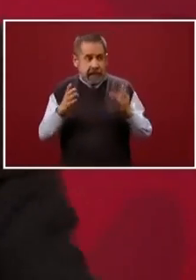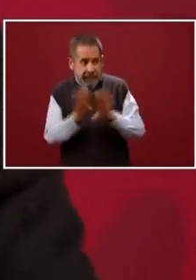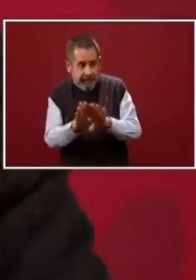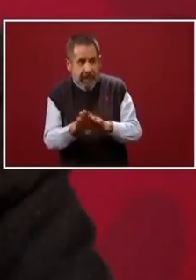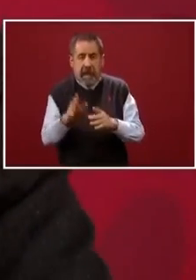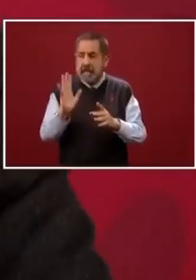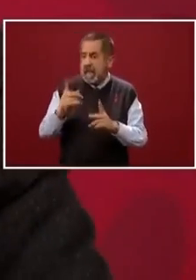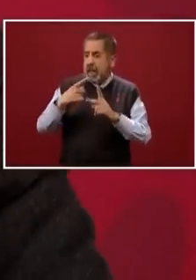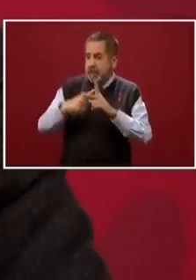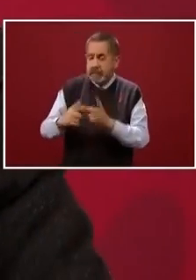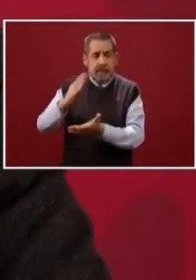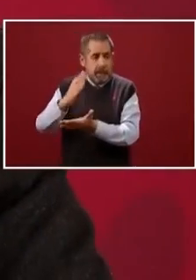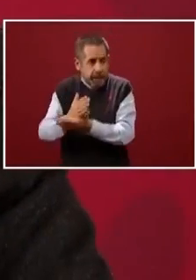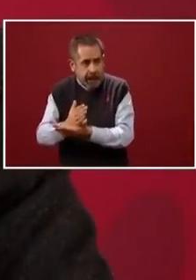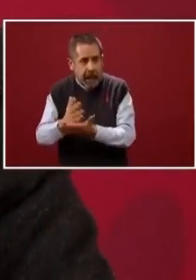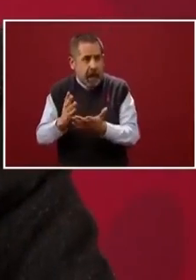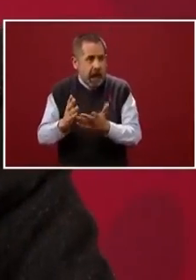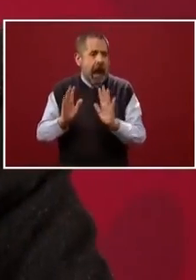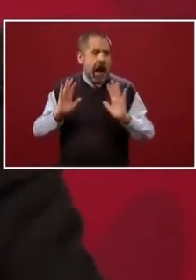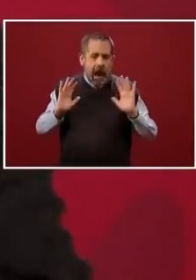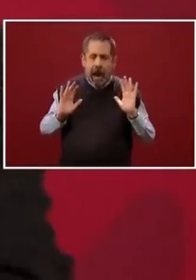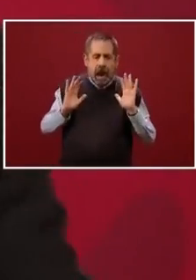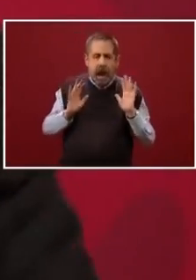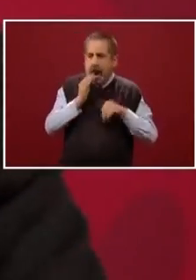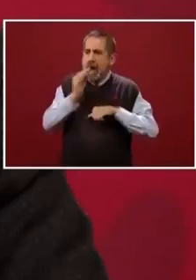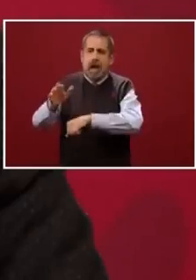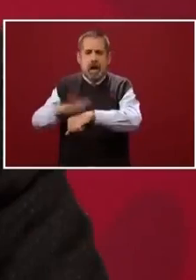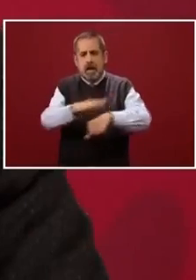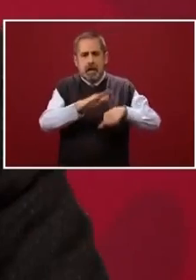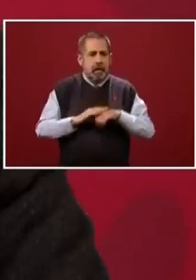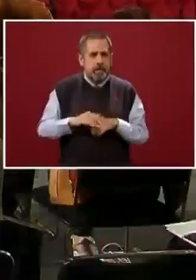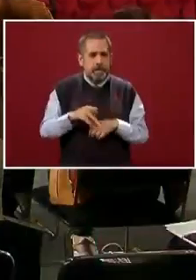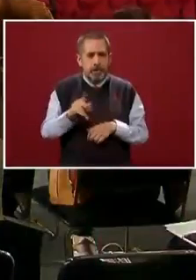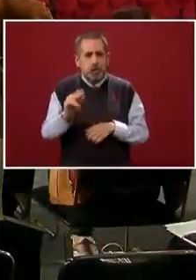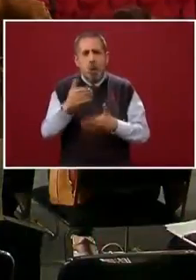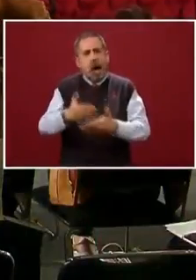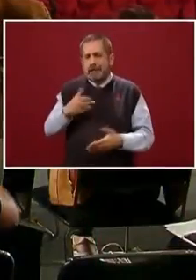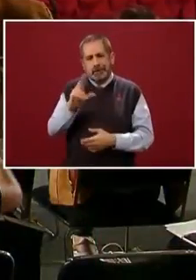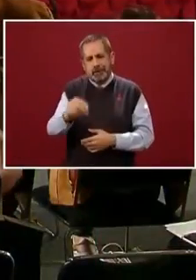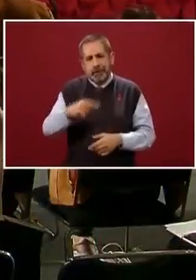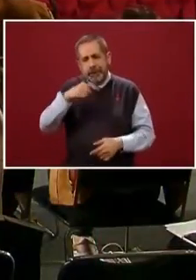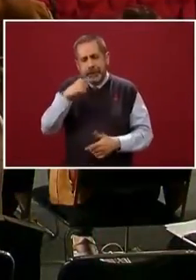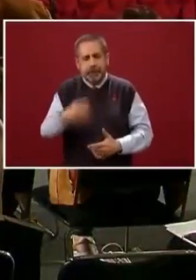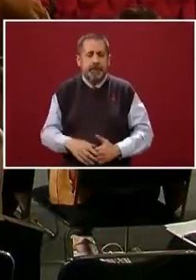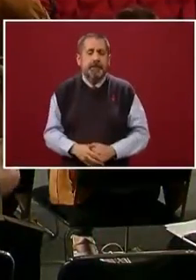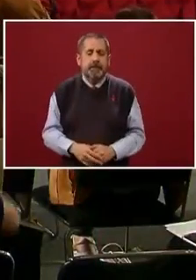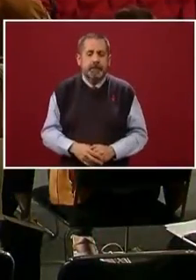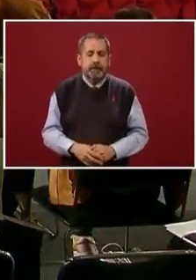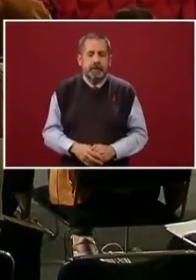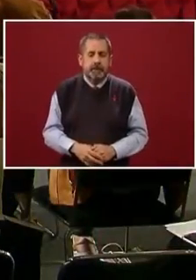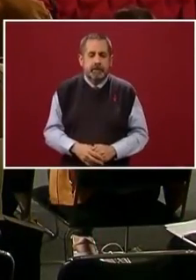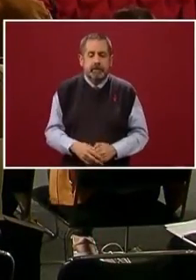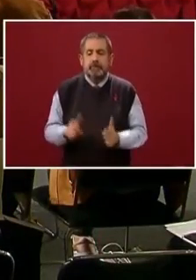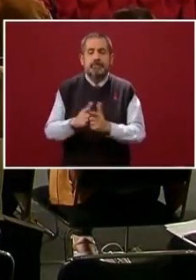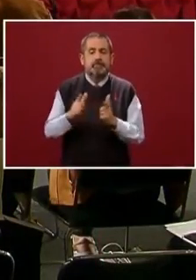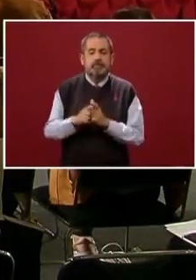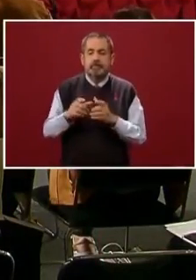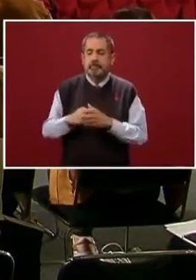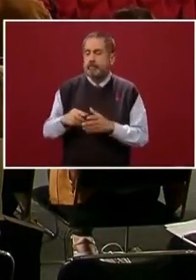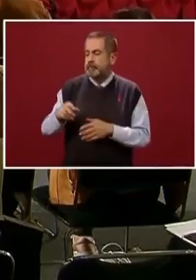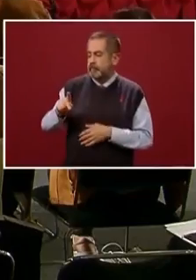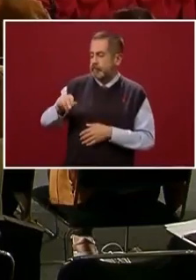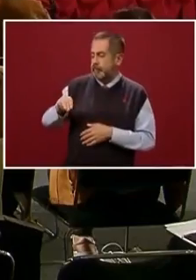la factibilidad de que se hagan las intervenciones. Buenas noches. Blanca. Blanca Valadez, de Grupo Milenio. A